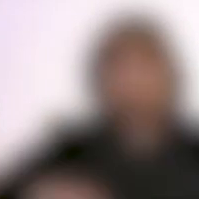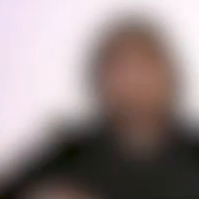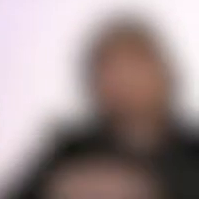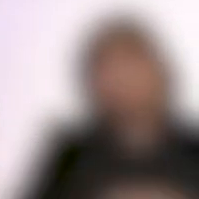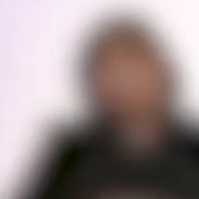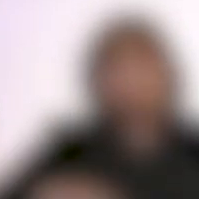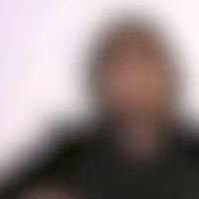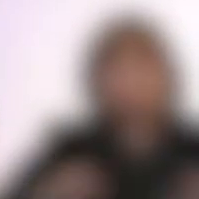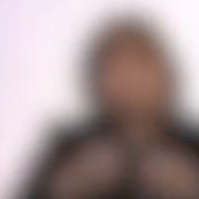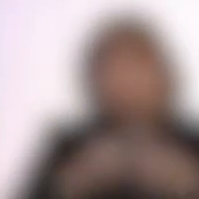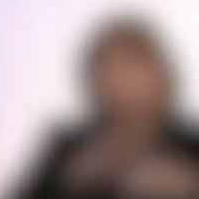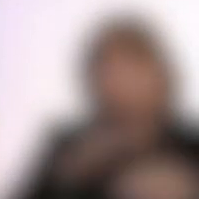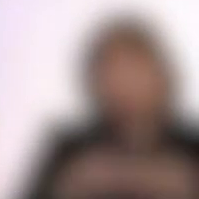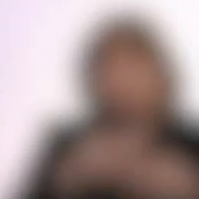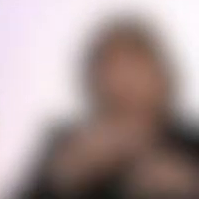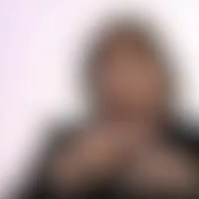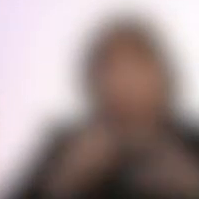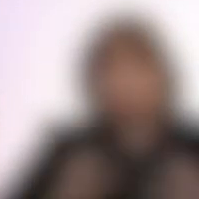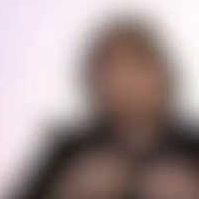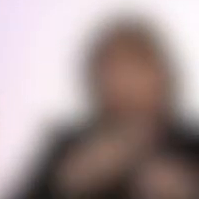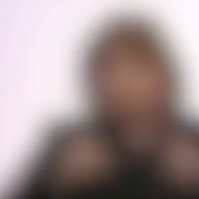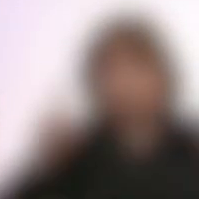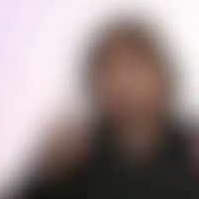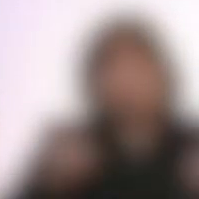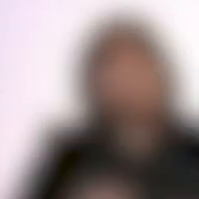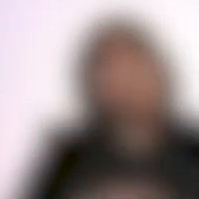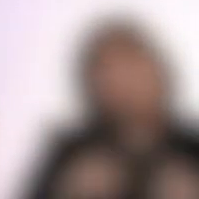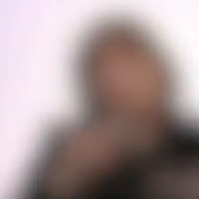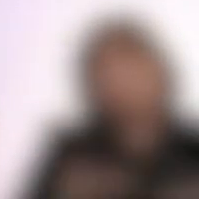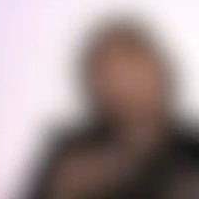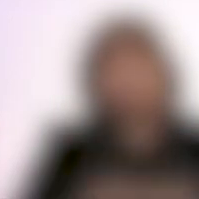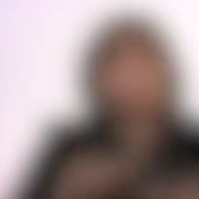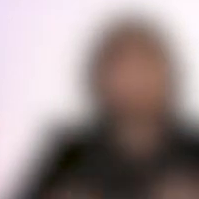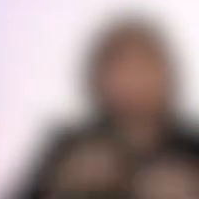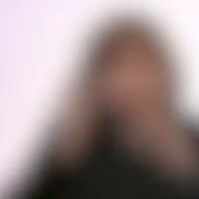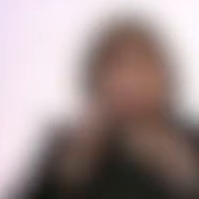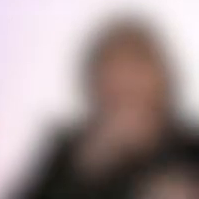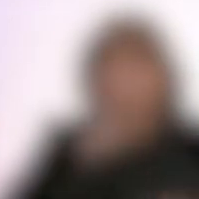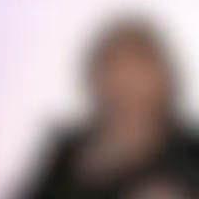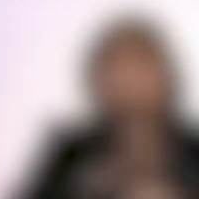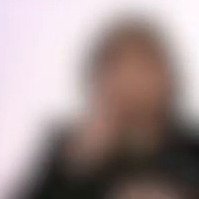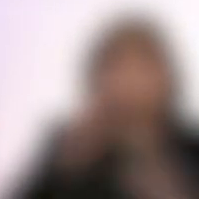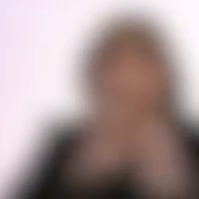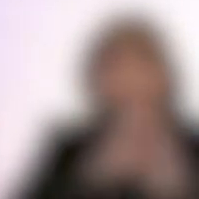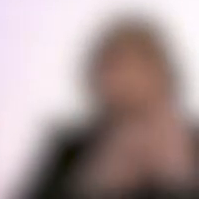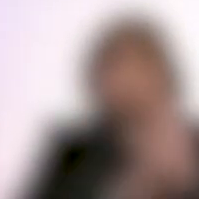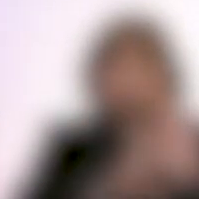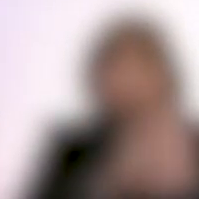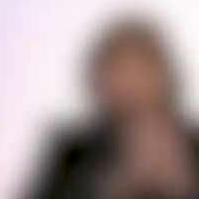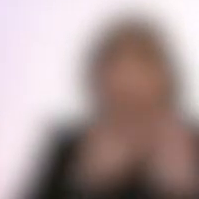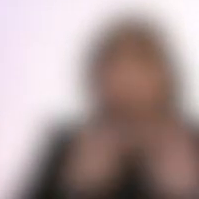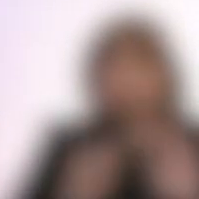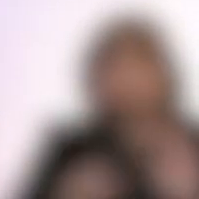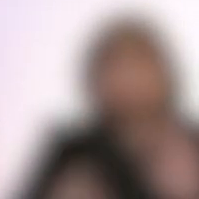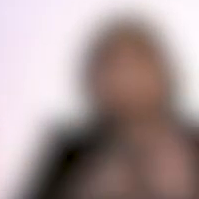ministros a nombre del Consejo sin embargo Esta debe cumplir requisitos constitucionales y legales